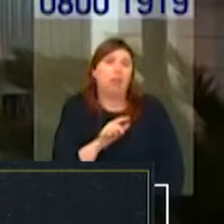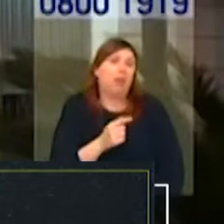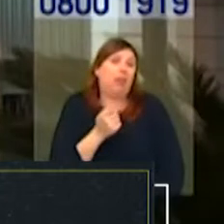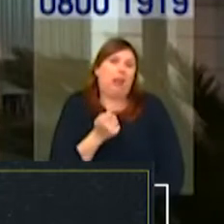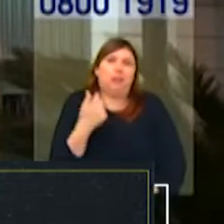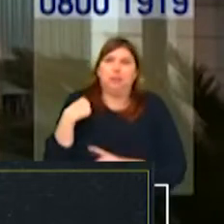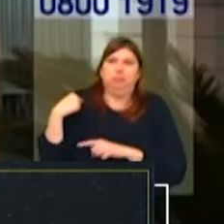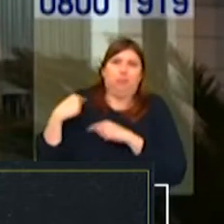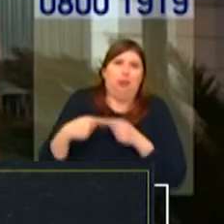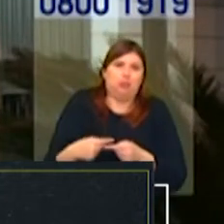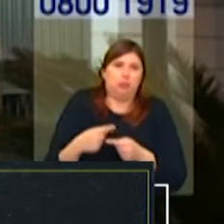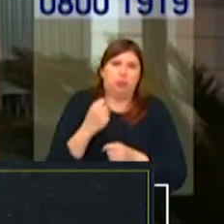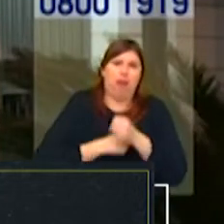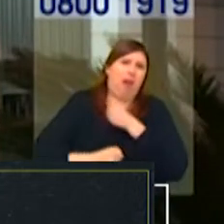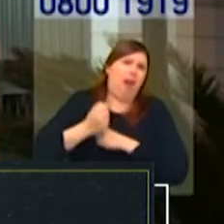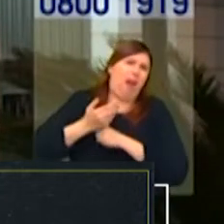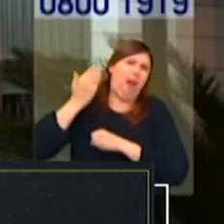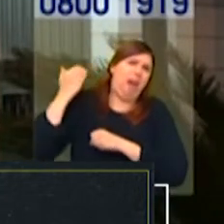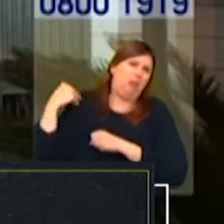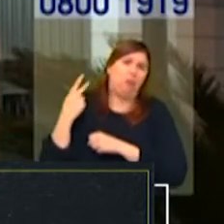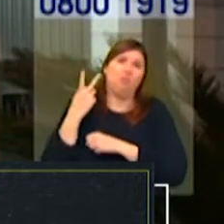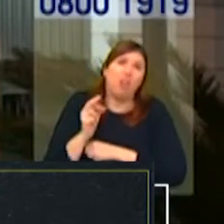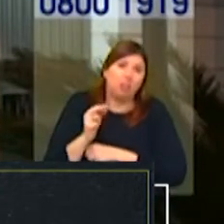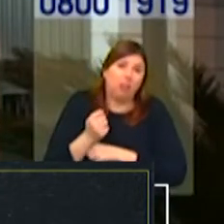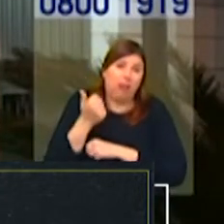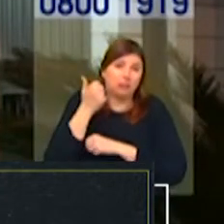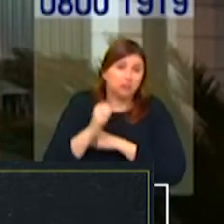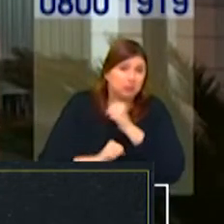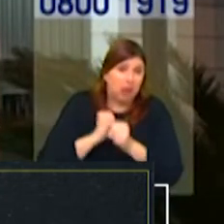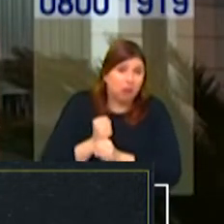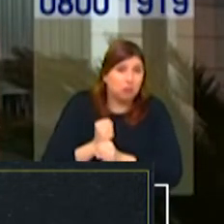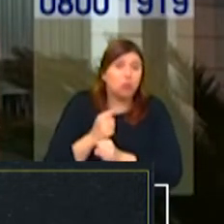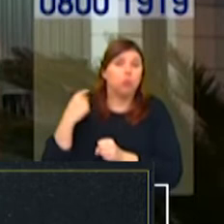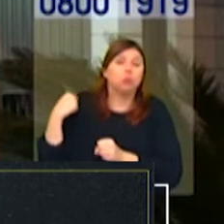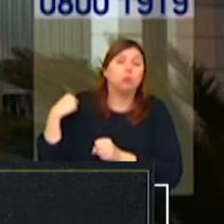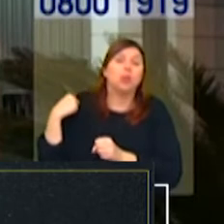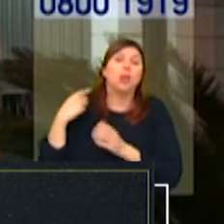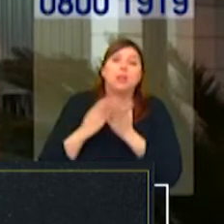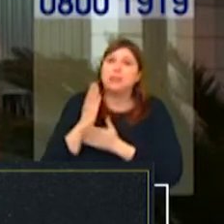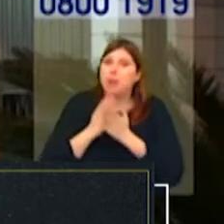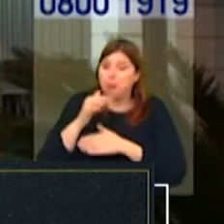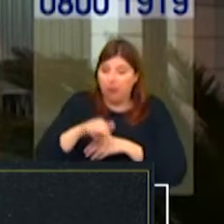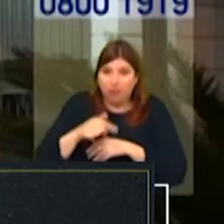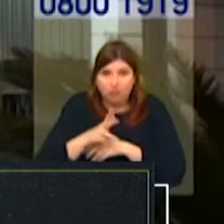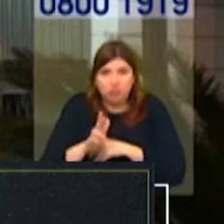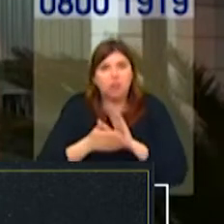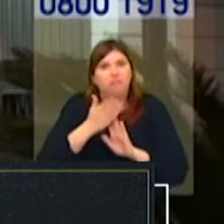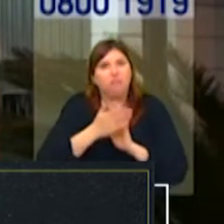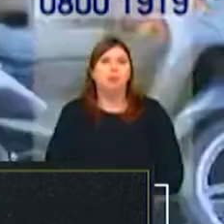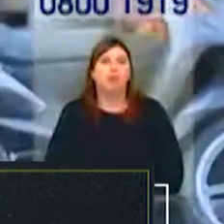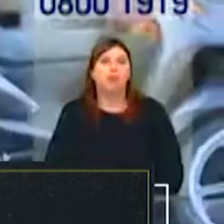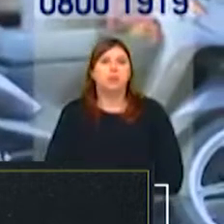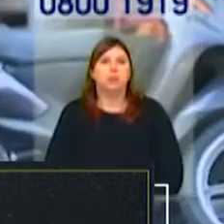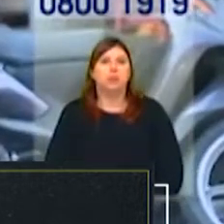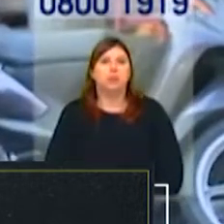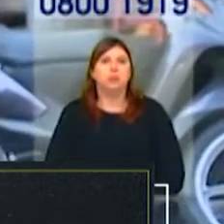hace muchísimos años, casi 20, que el presidente de la República en esta fecha va a los Cerrillos, que cumple aniversarios.